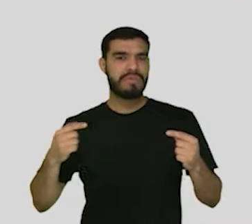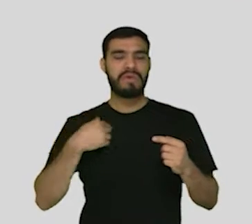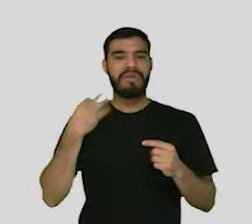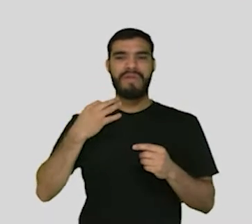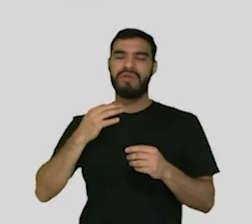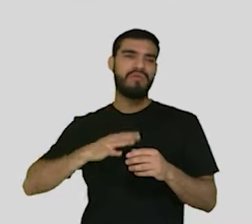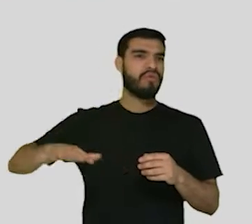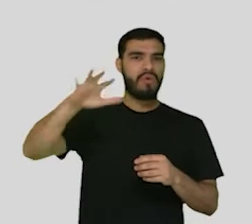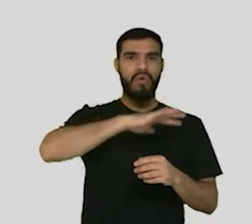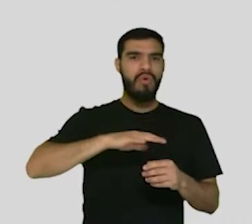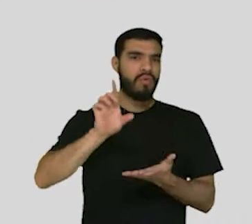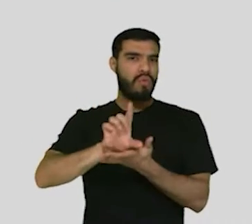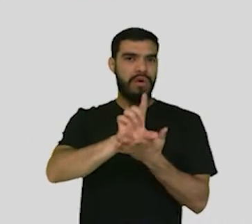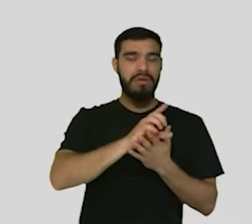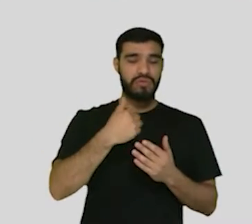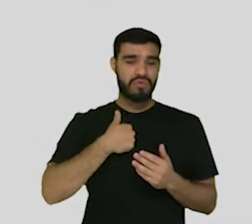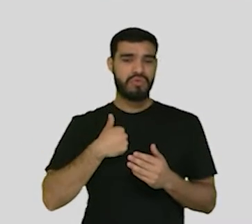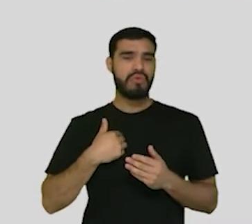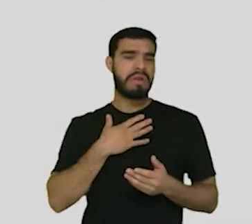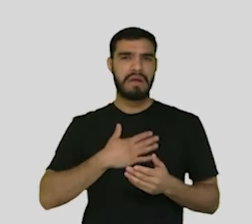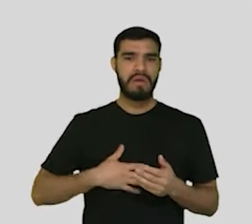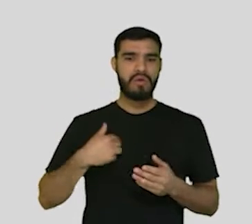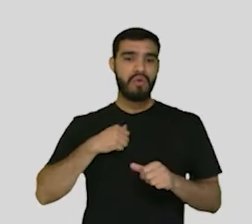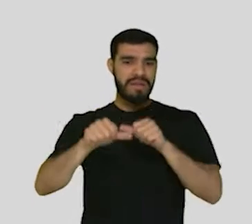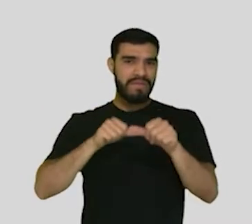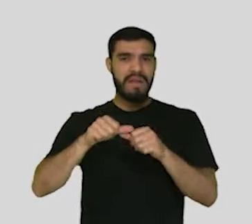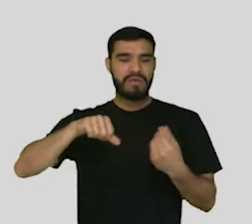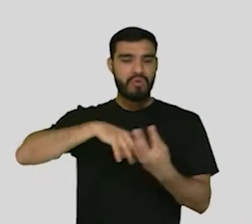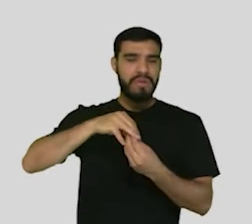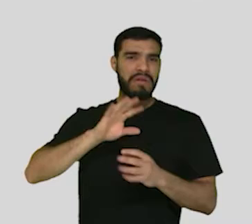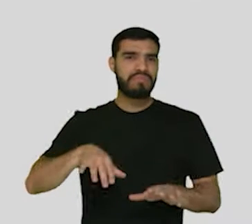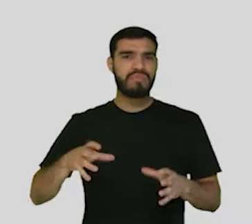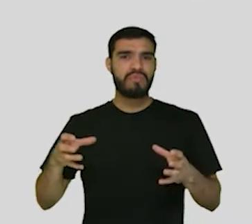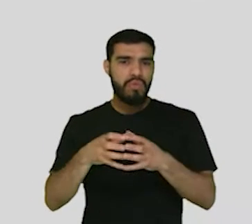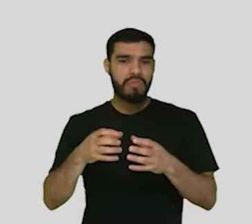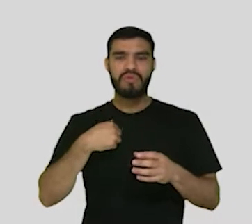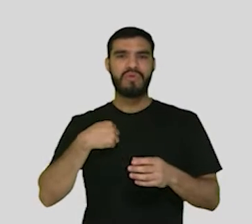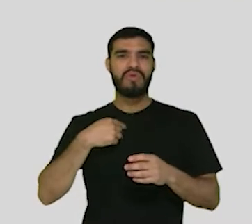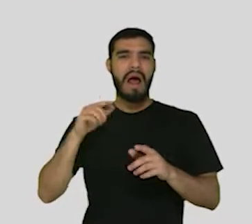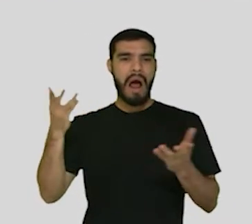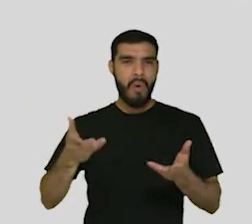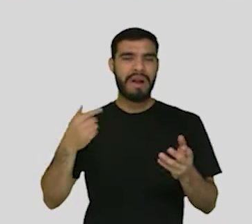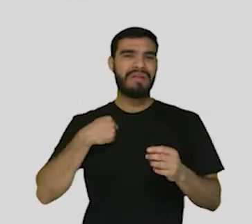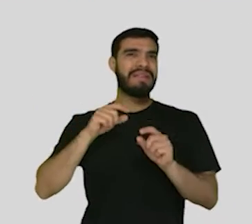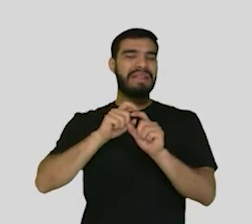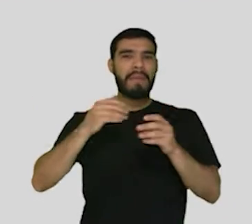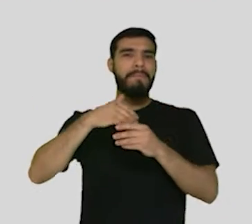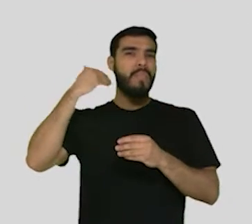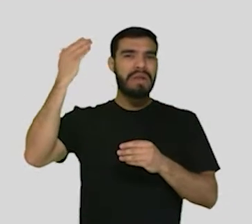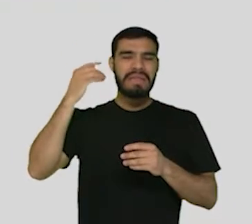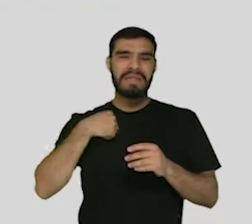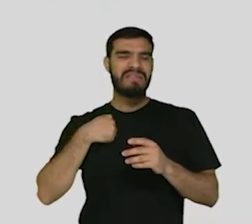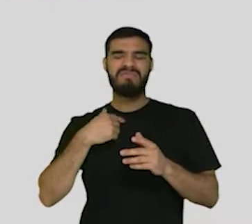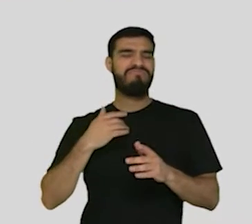cuba coñembo que ningo jaca jeta jepa ja opa agenda mante rembojoba y banan